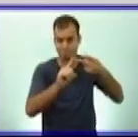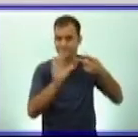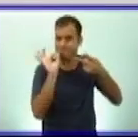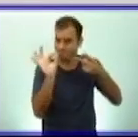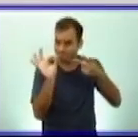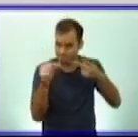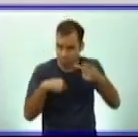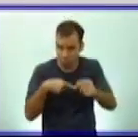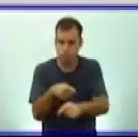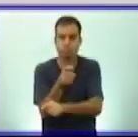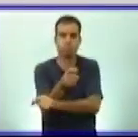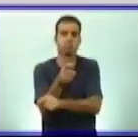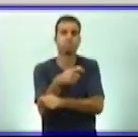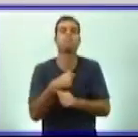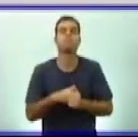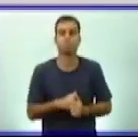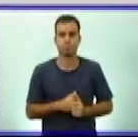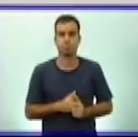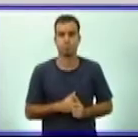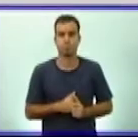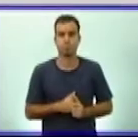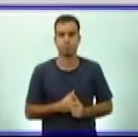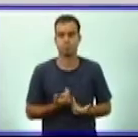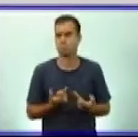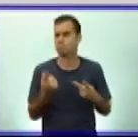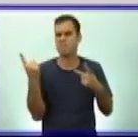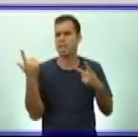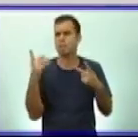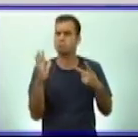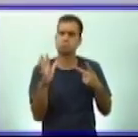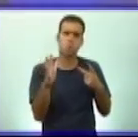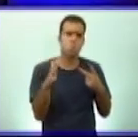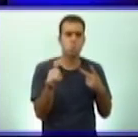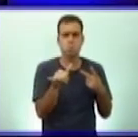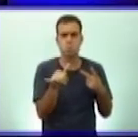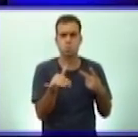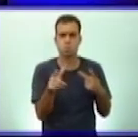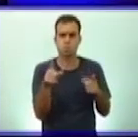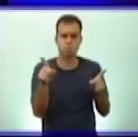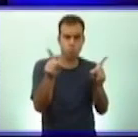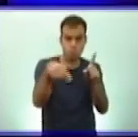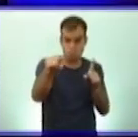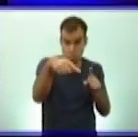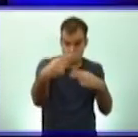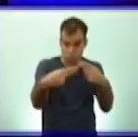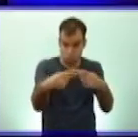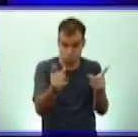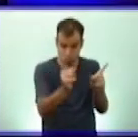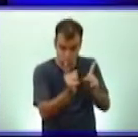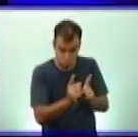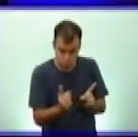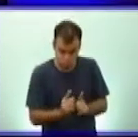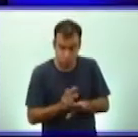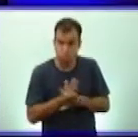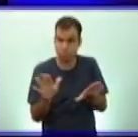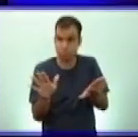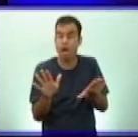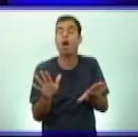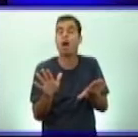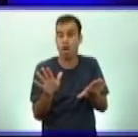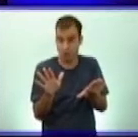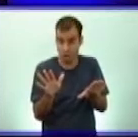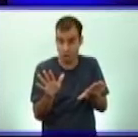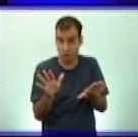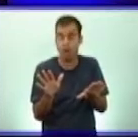alterna. Para que les sirva de modelo en los resúmenes que ustedes van a ir completando a partir del día de